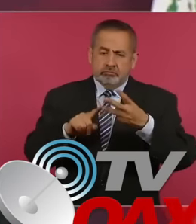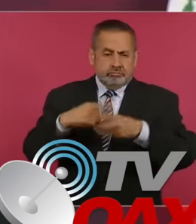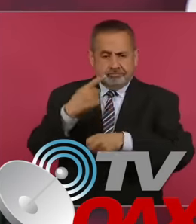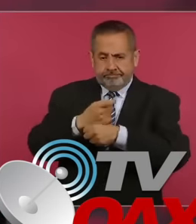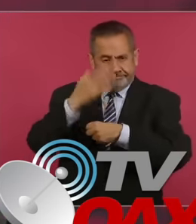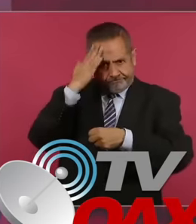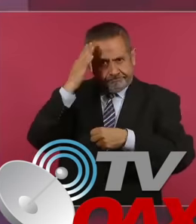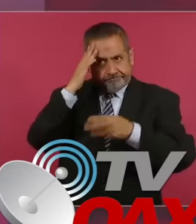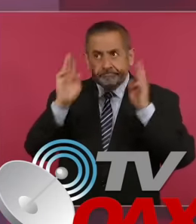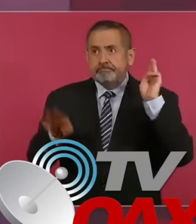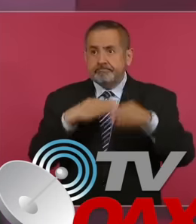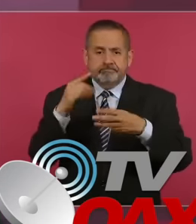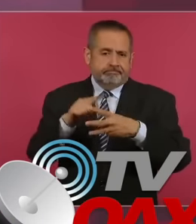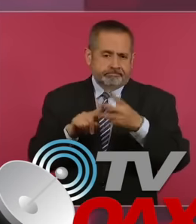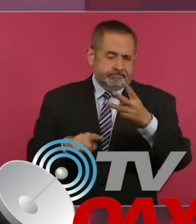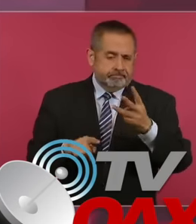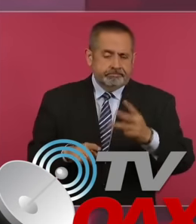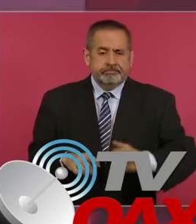pero